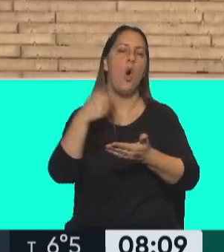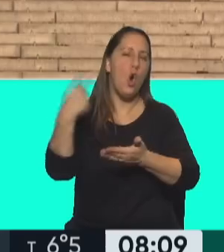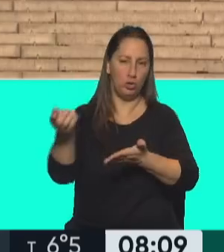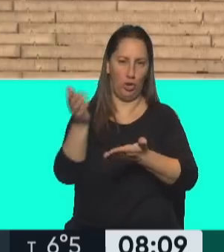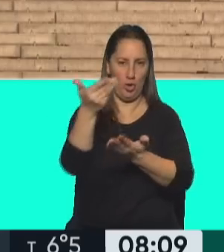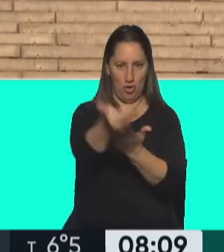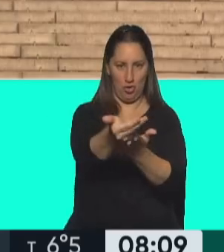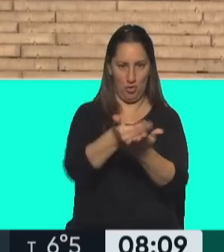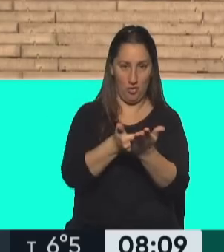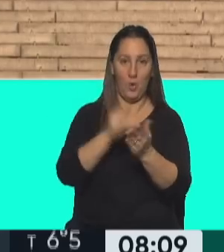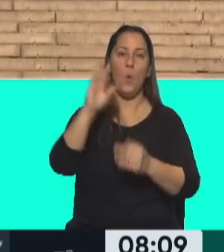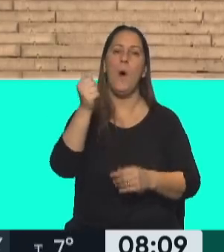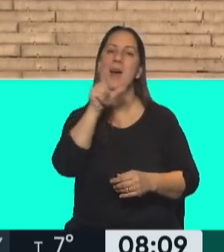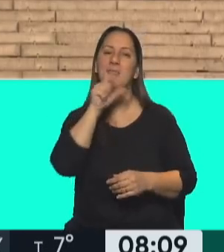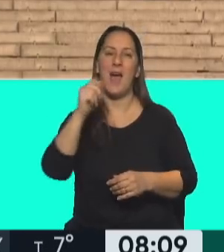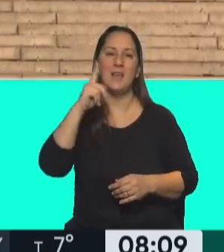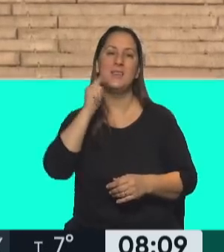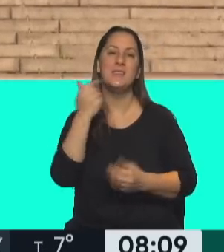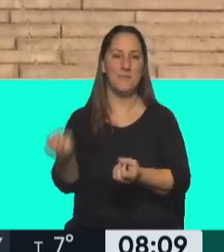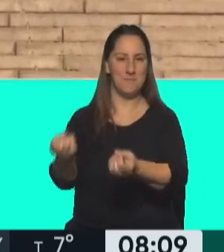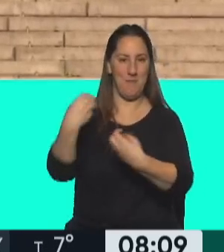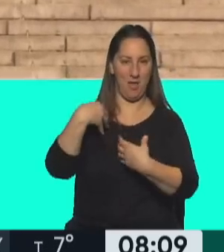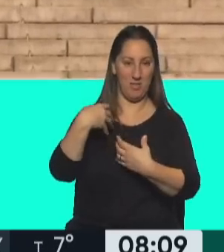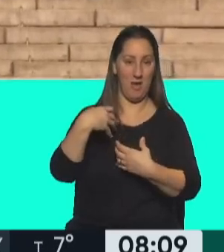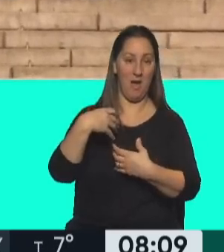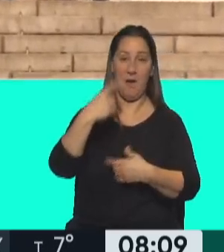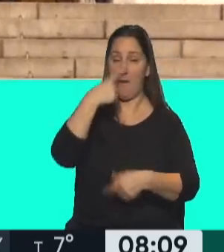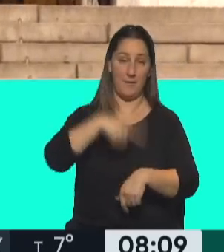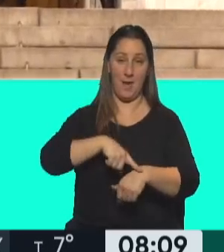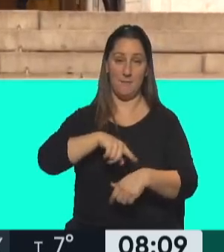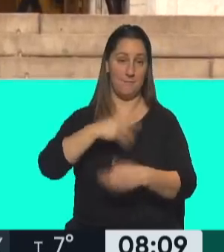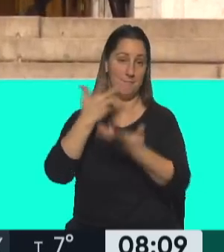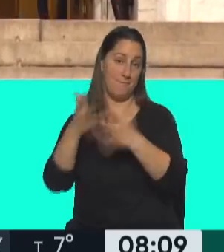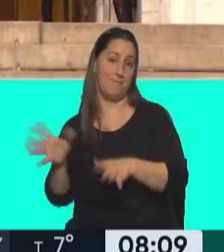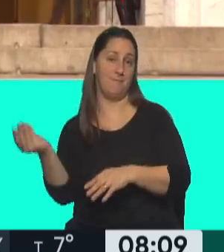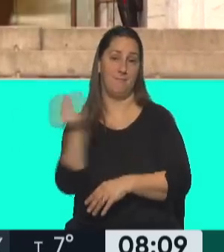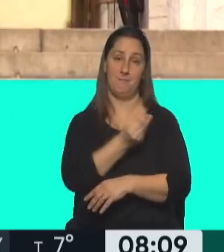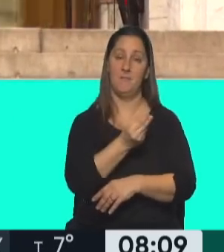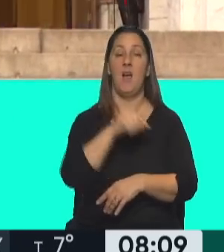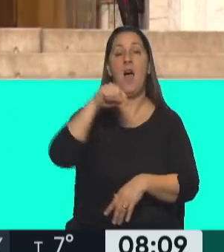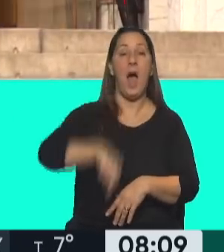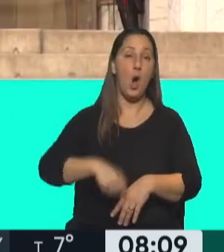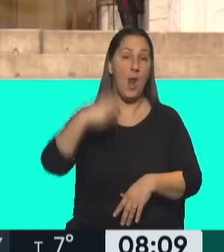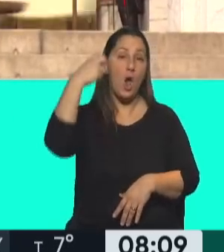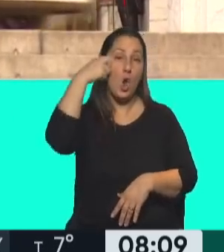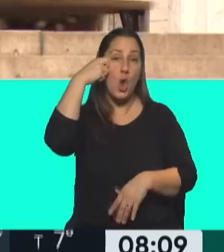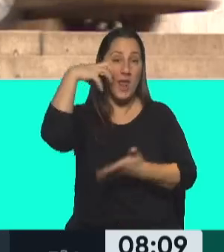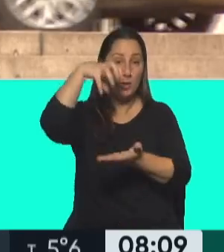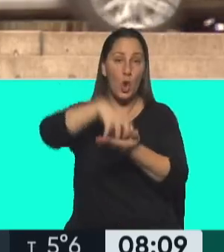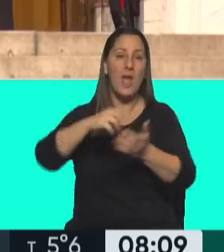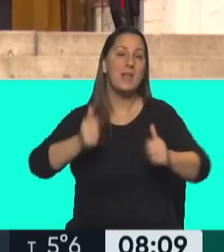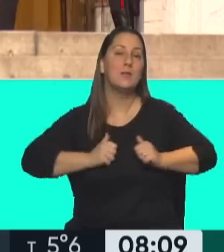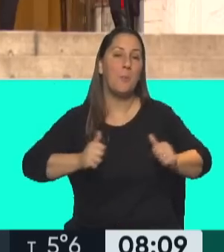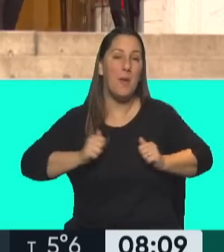que envíe Silvina Batakis. Obviamente los tiempos cambiaron y ahora seguramente el Congreso va a esperar cuáles van a ser,